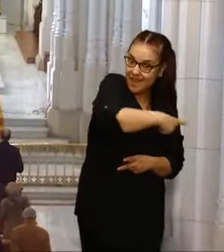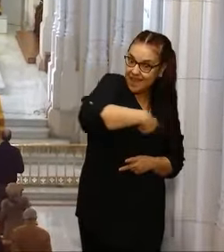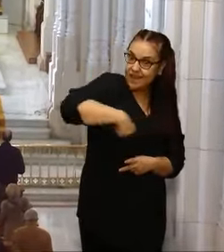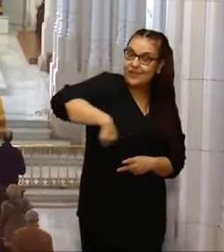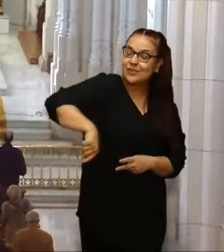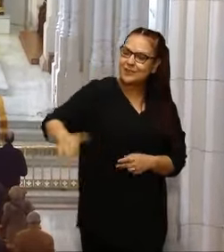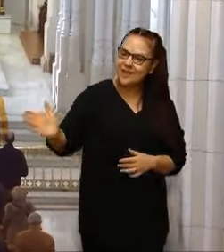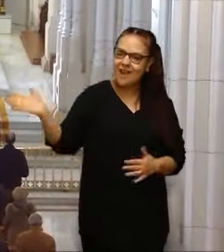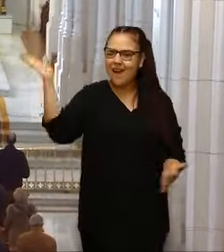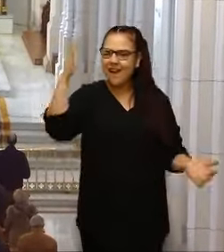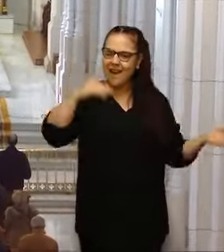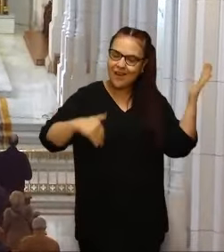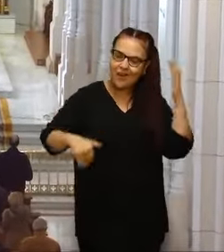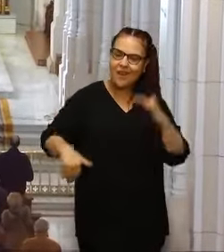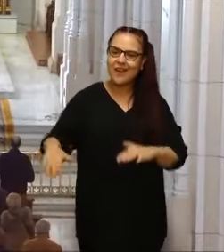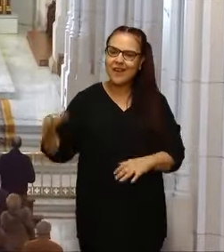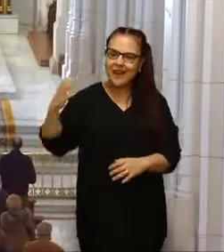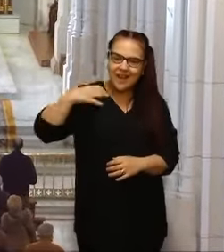Señor, que nos ha